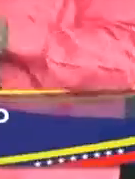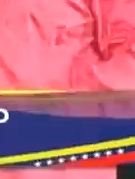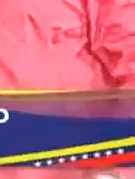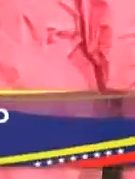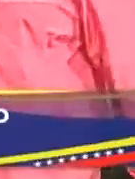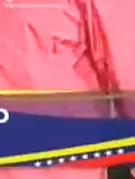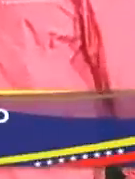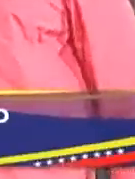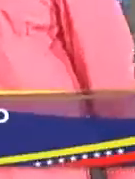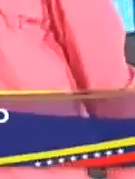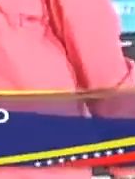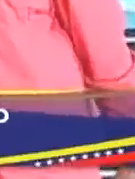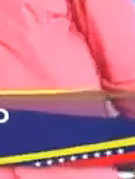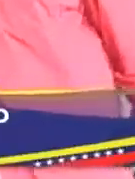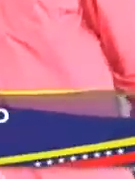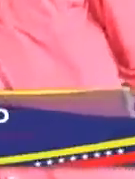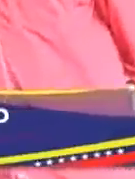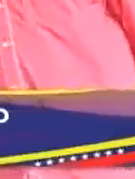Bermúdez!